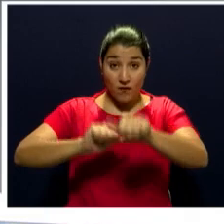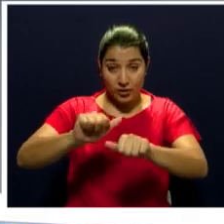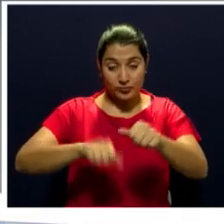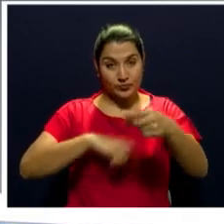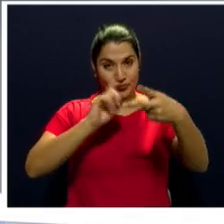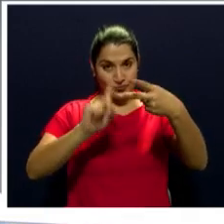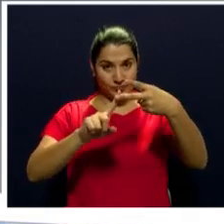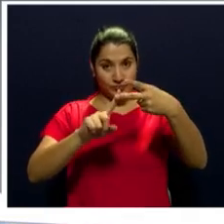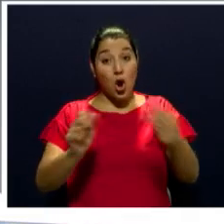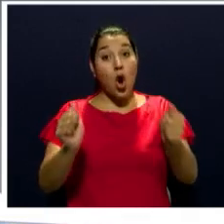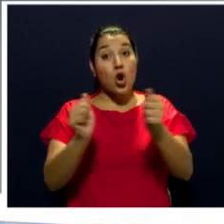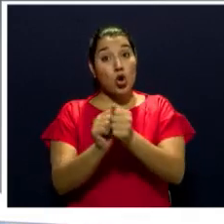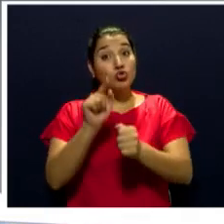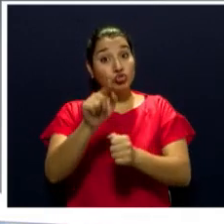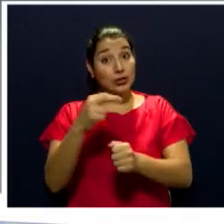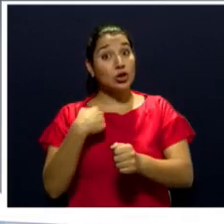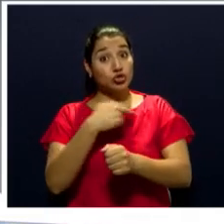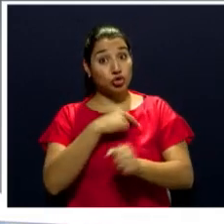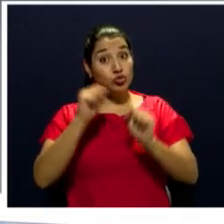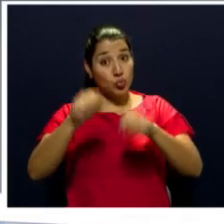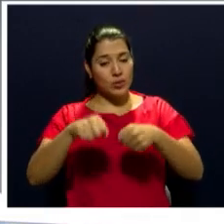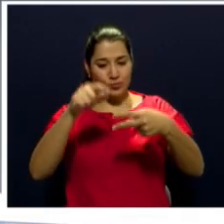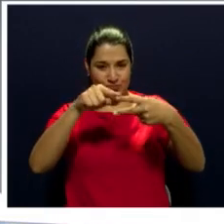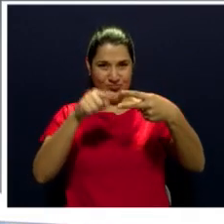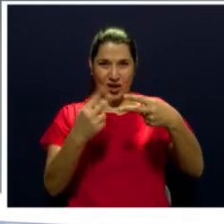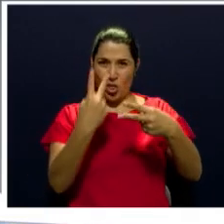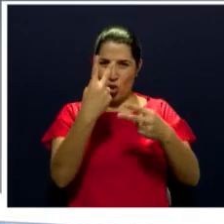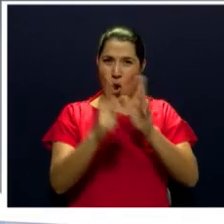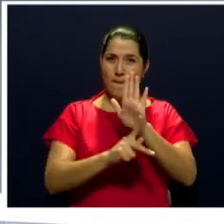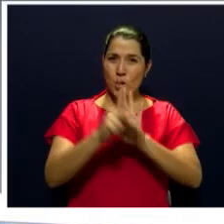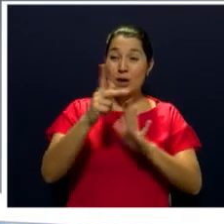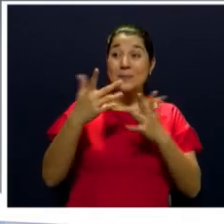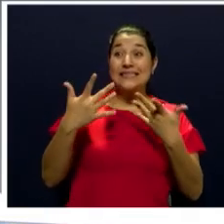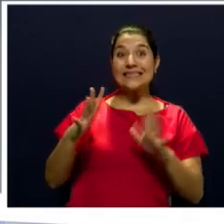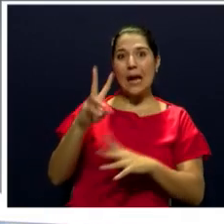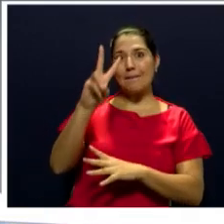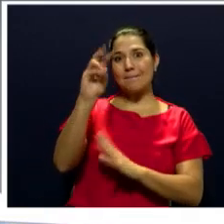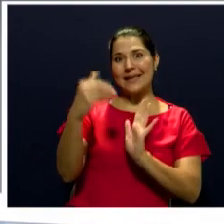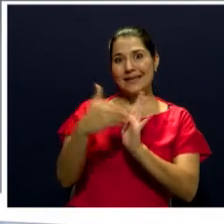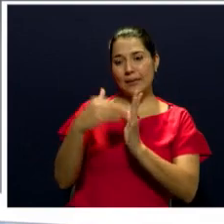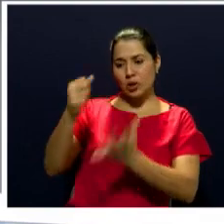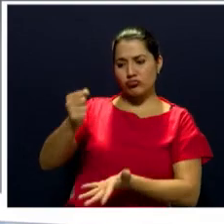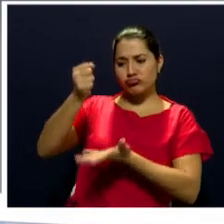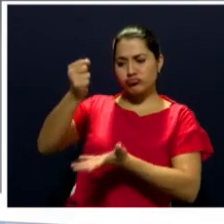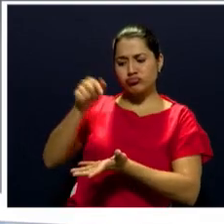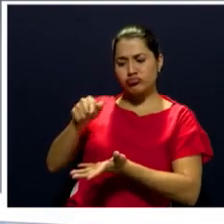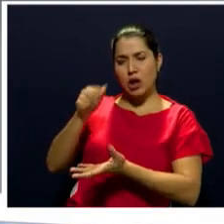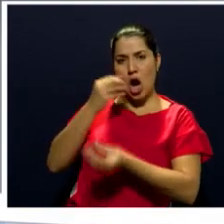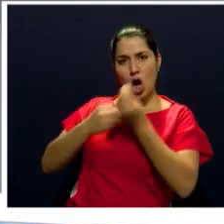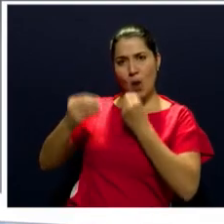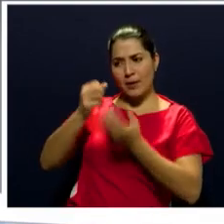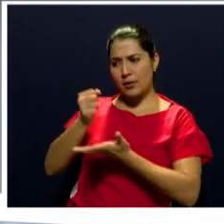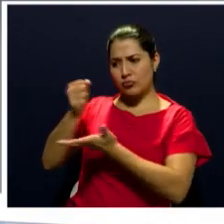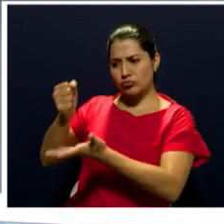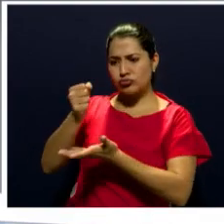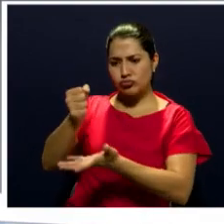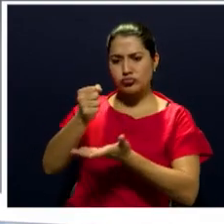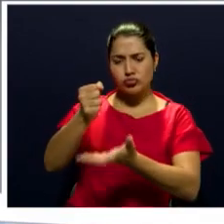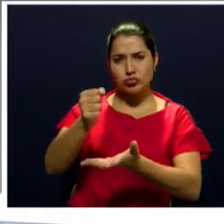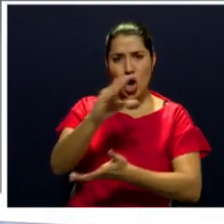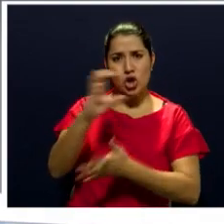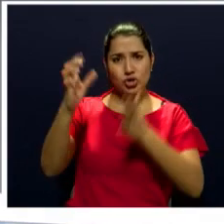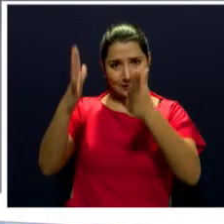de 20.000 diarios de alimentación ya llegaron a los hogares costarricenses más afectados por el COVID-19.